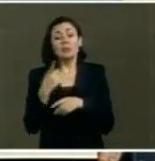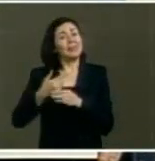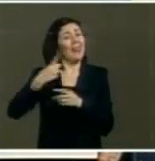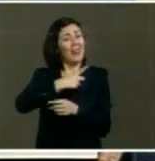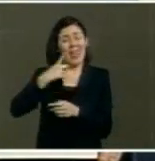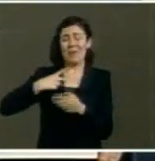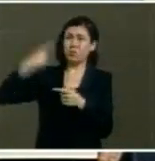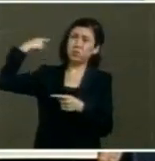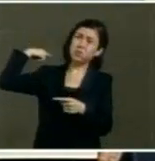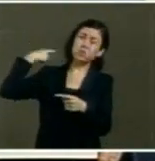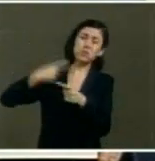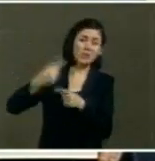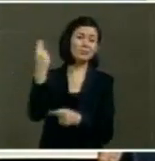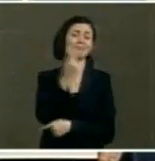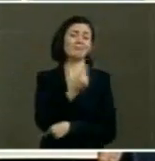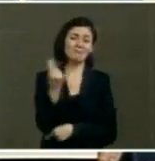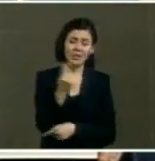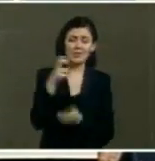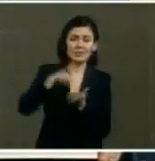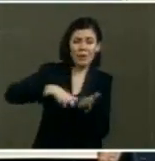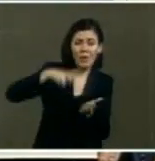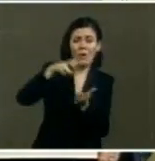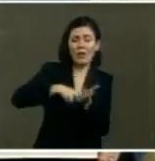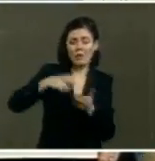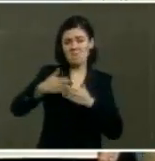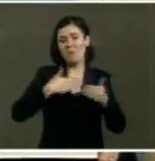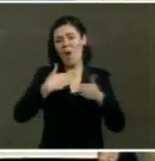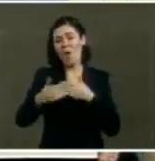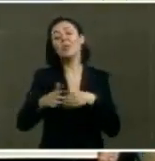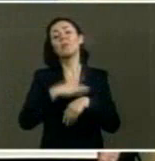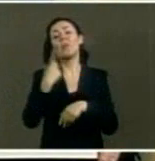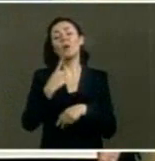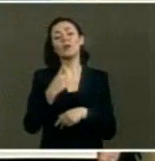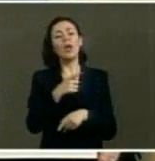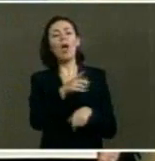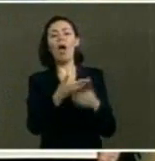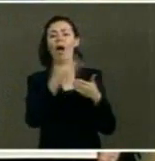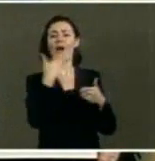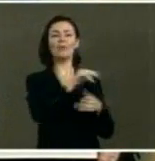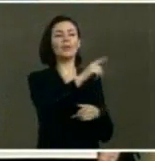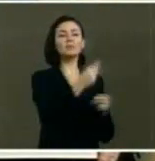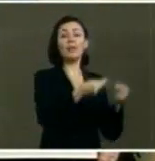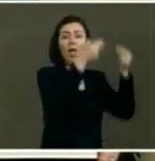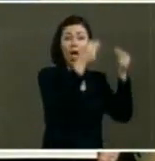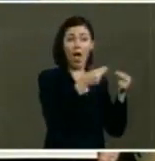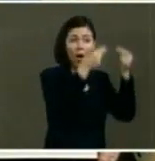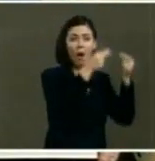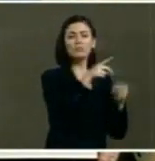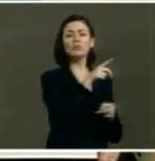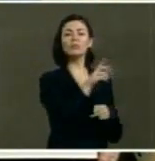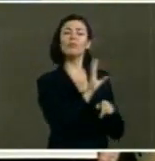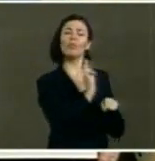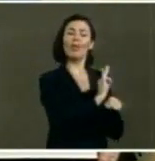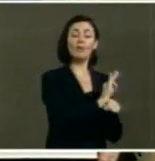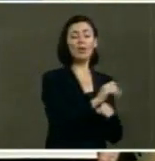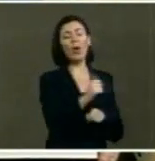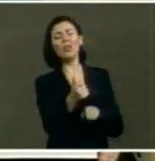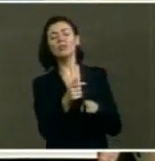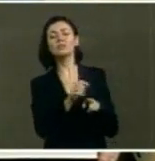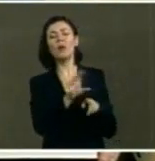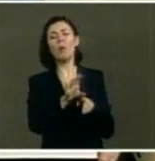porque impulsarlas quizás se pospusieron porque enfrentaban privilegios e intereses. Aún